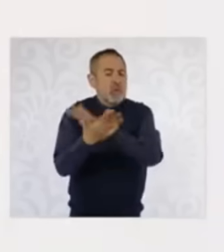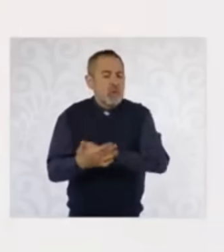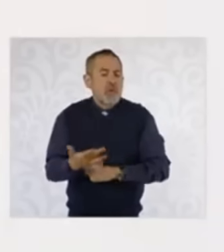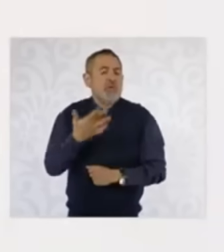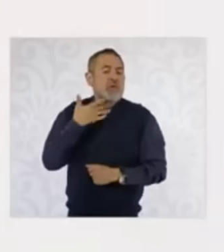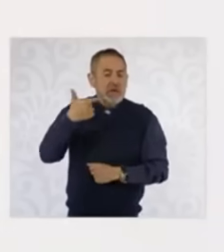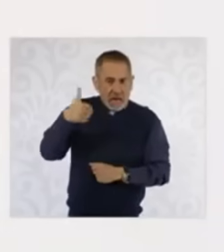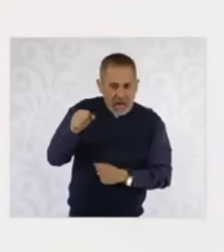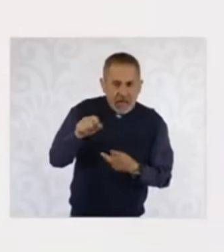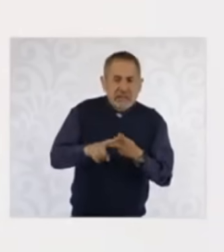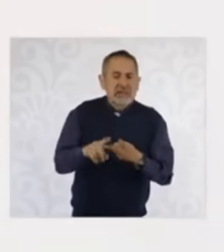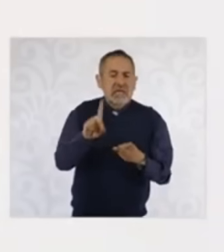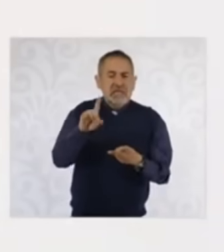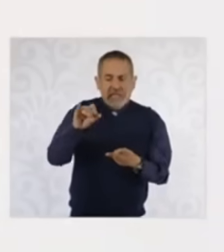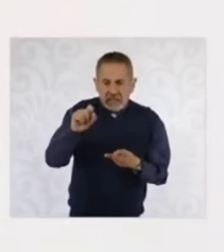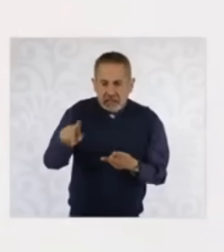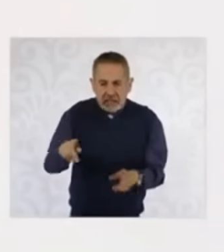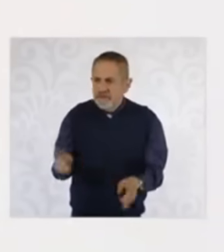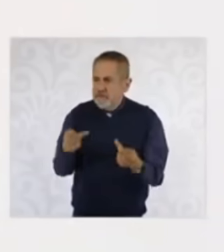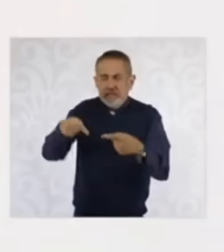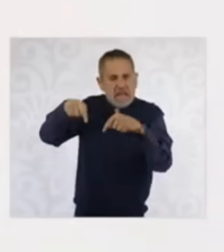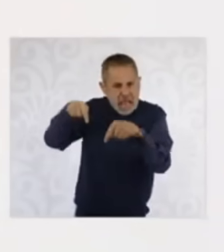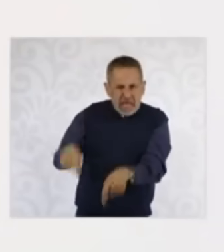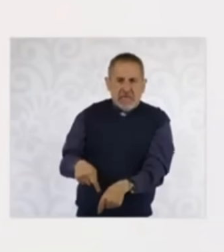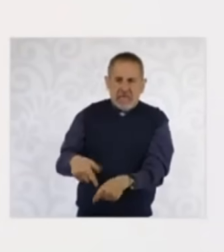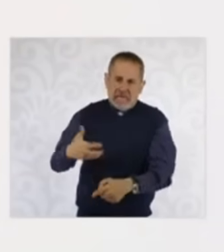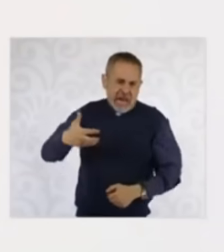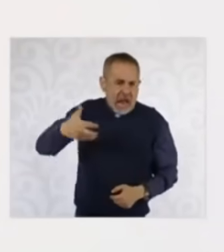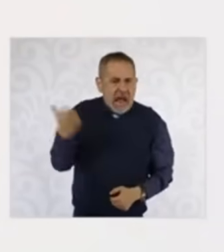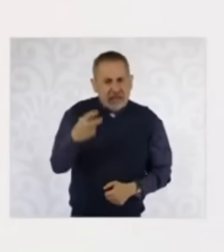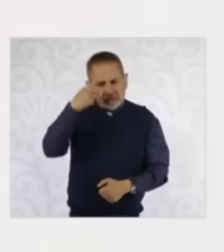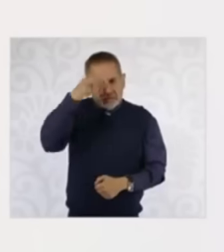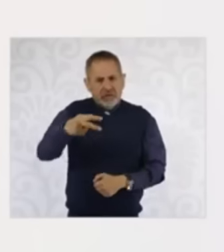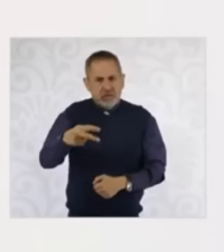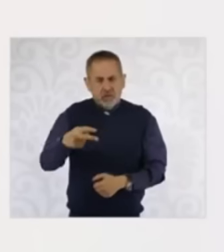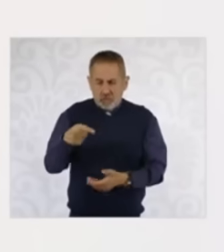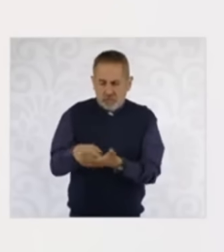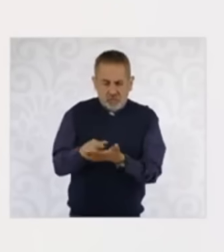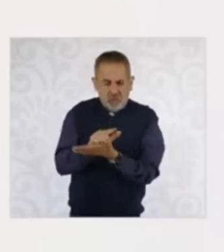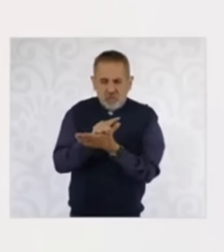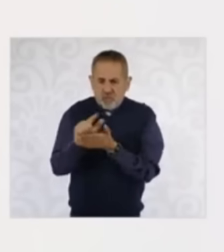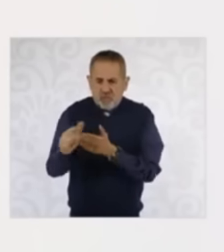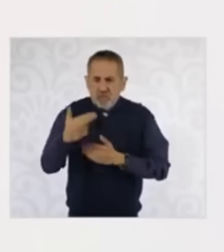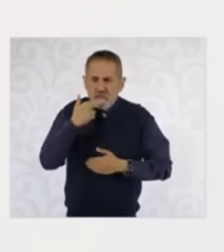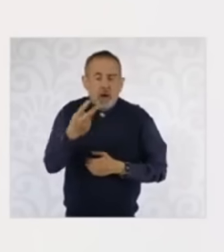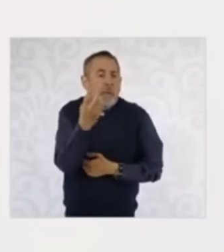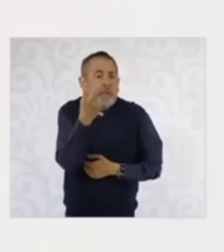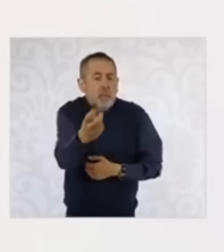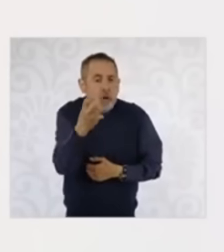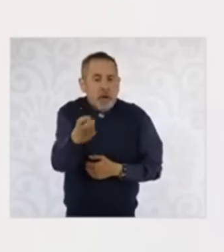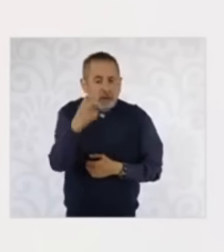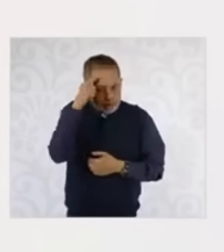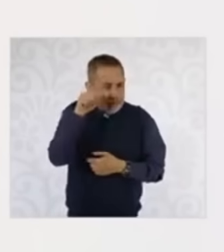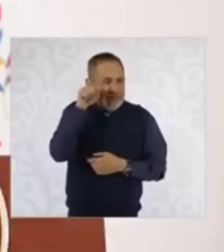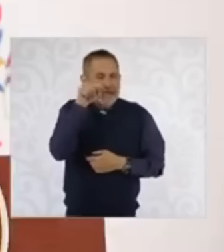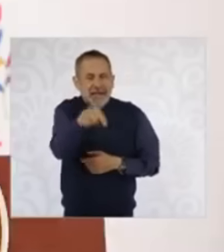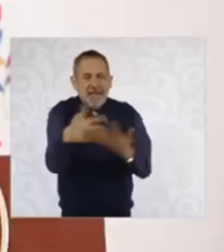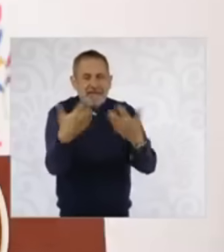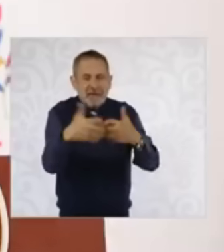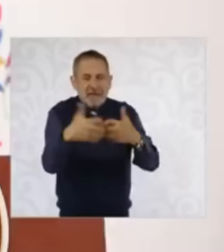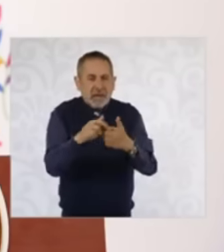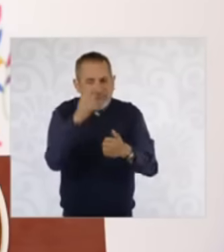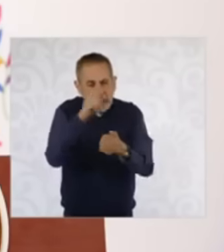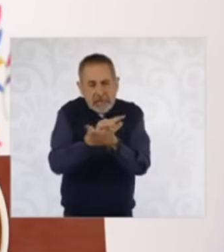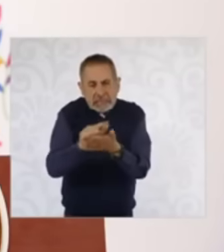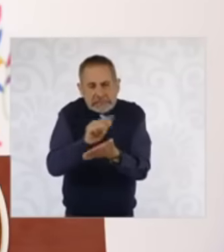cortar. Vamos a hablar de otros índices, pero estos son los que se están utilizando principalmente. Empecemos con las pensiones de bienestar.